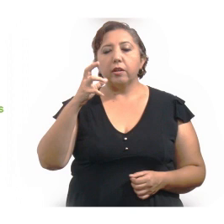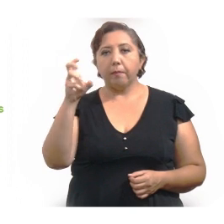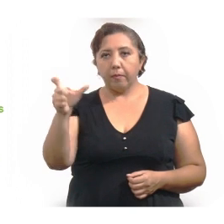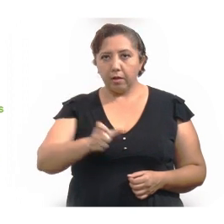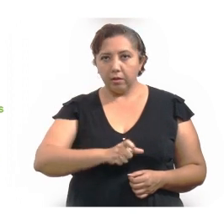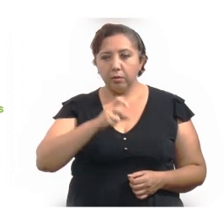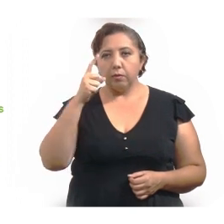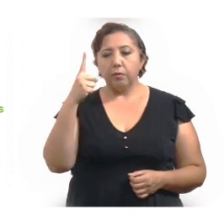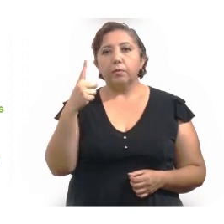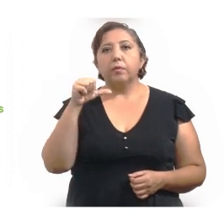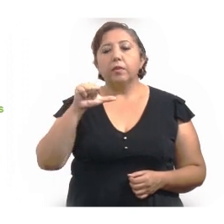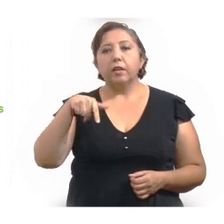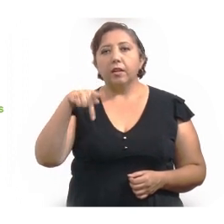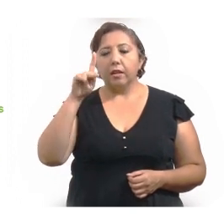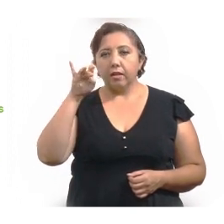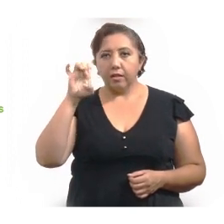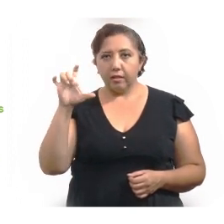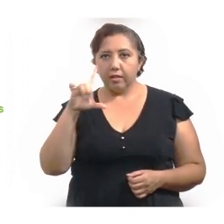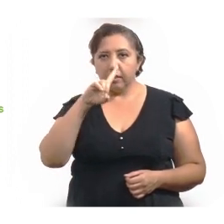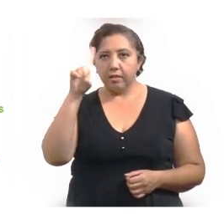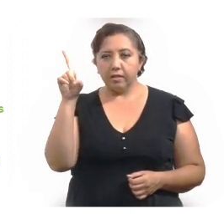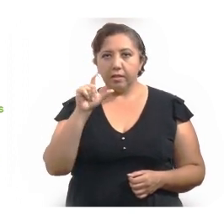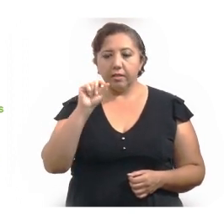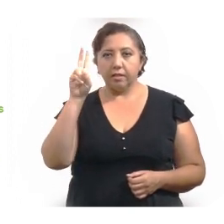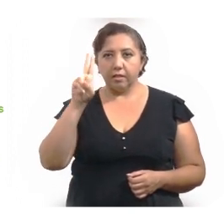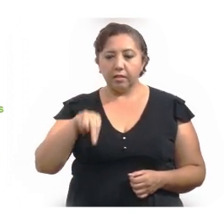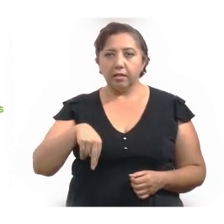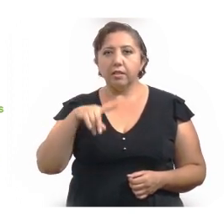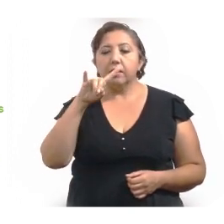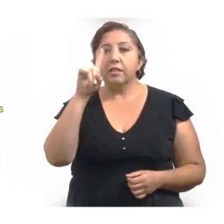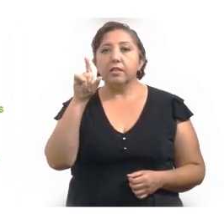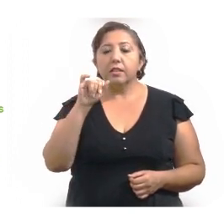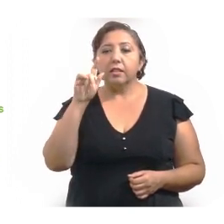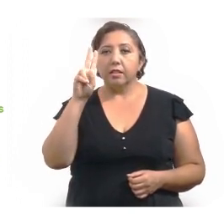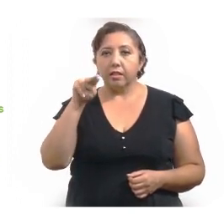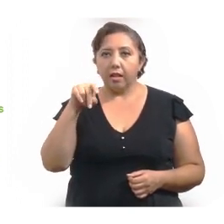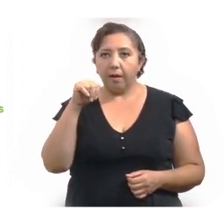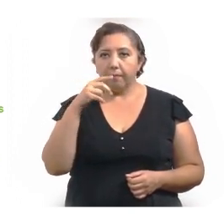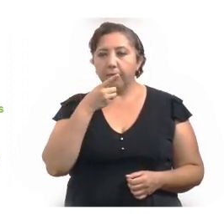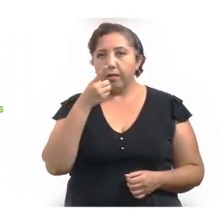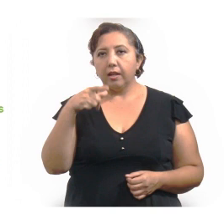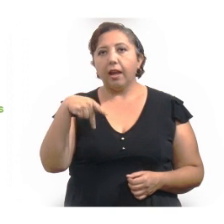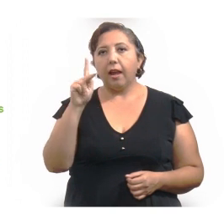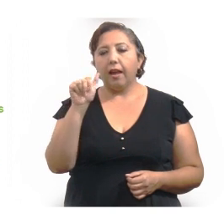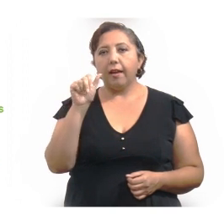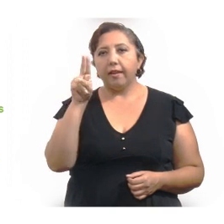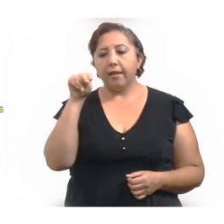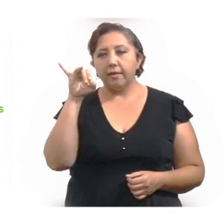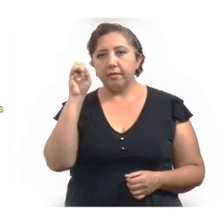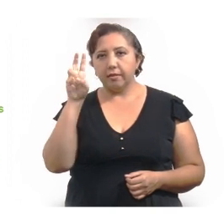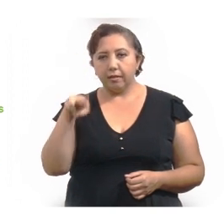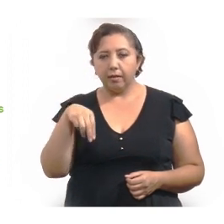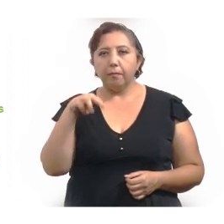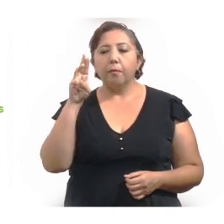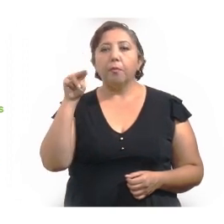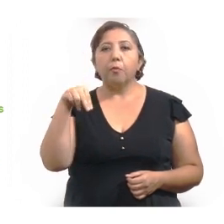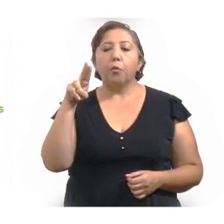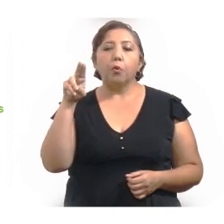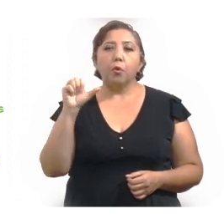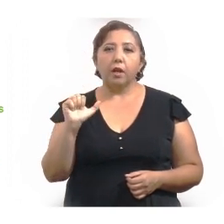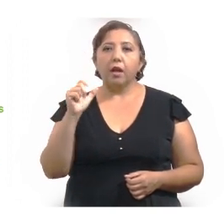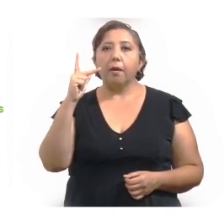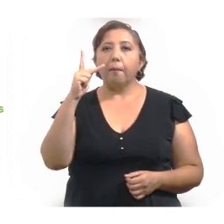Izamal y 1 en Aquil, Chaxinquín, San, Tzitzantún, Silam González, Espita, Canacín, Maní, Muna,